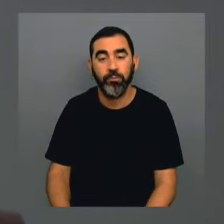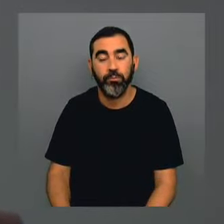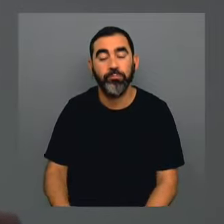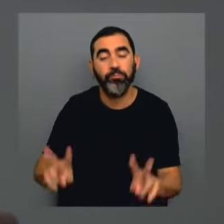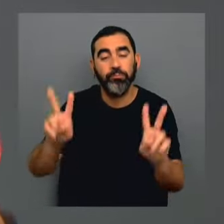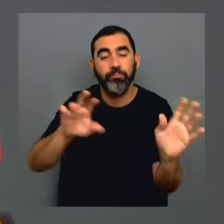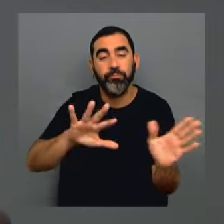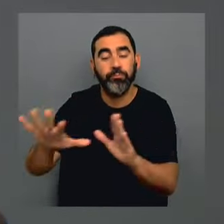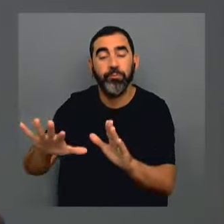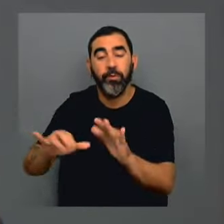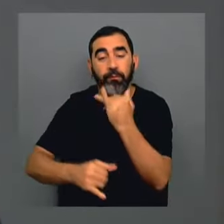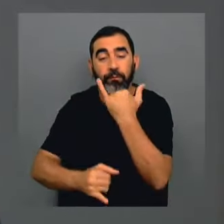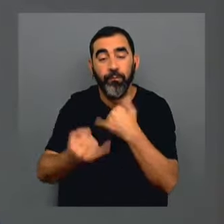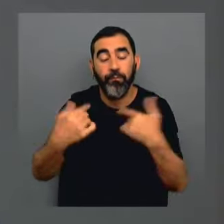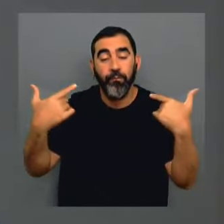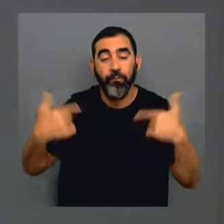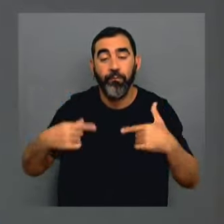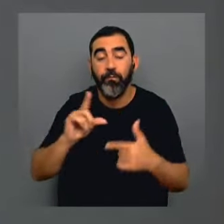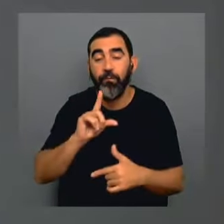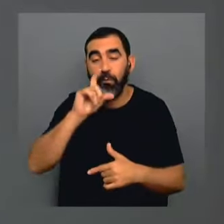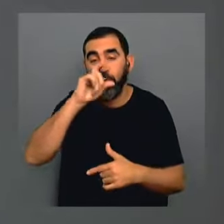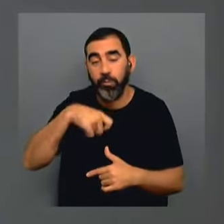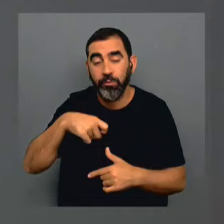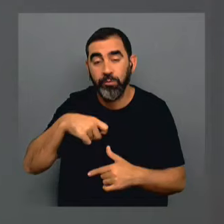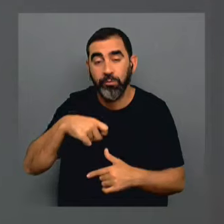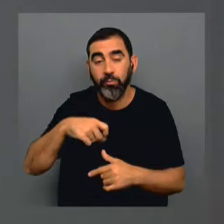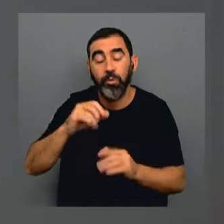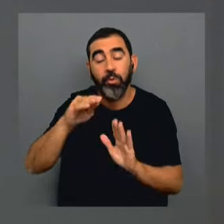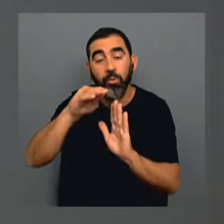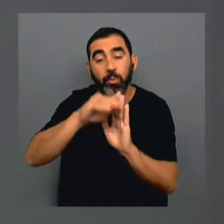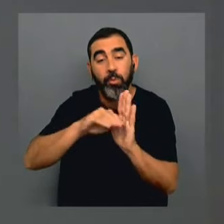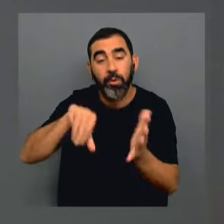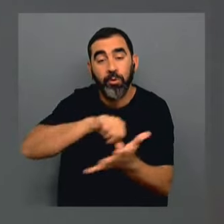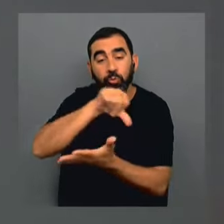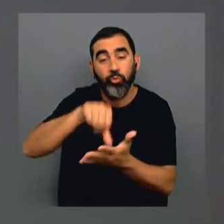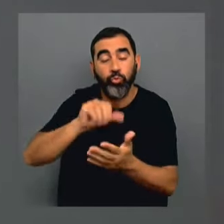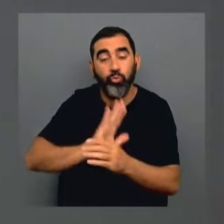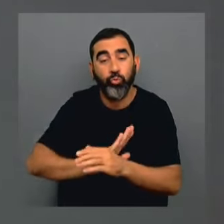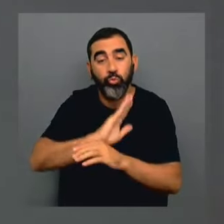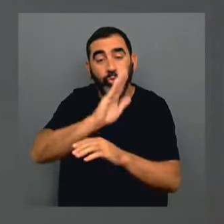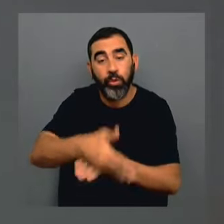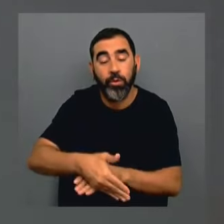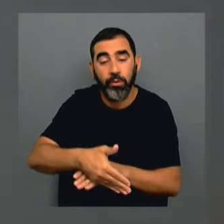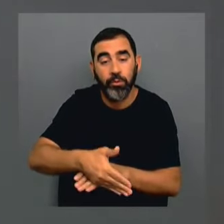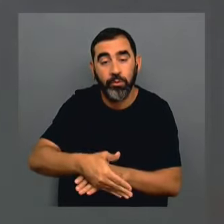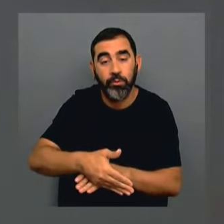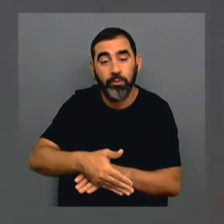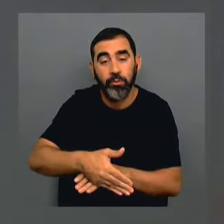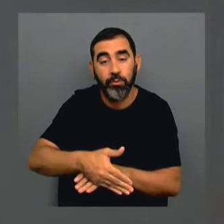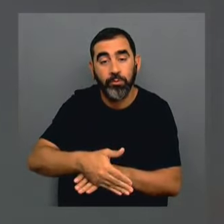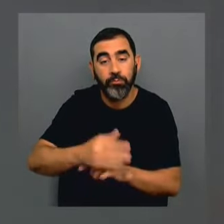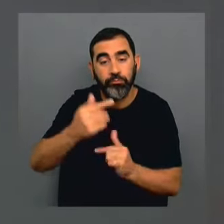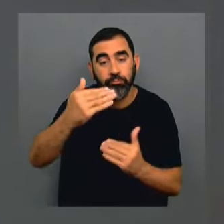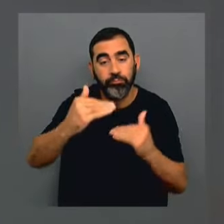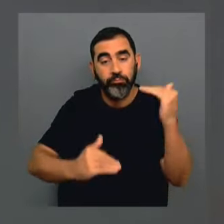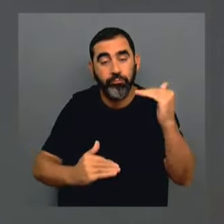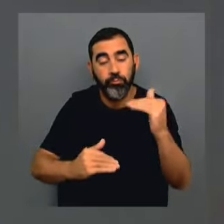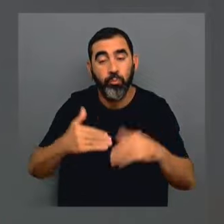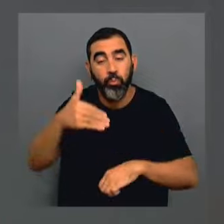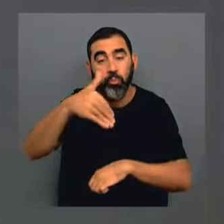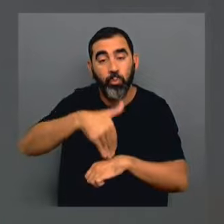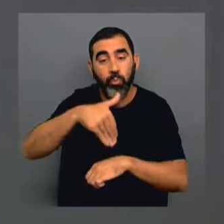temas porque un relevamiento de la intendencia de Montevideo realizado en el marco del programa de ciudades accesibles demostró que existe una relación inversa entre municipios con